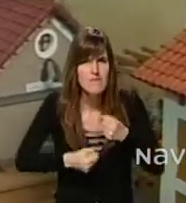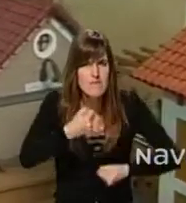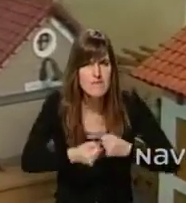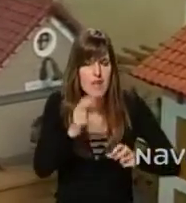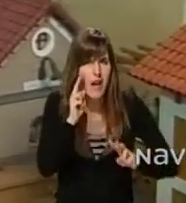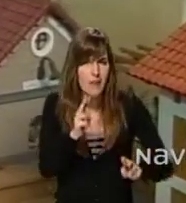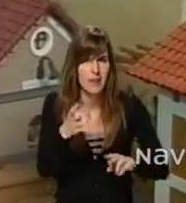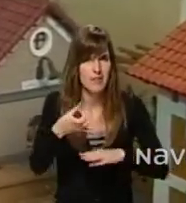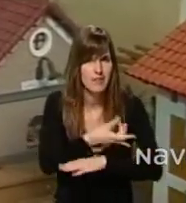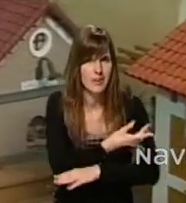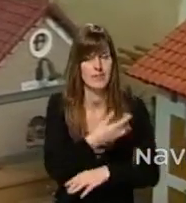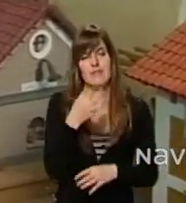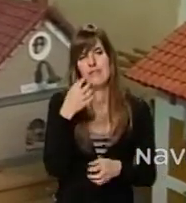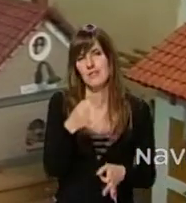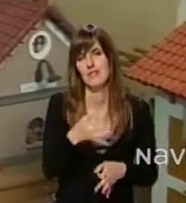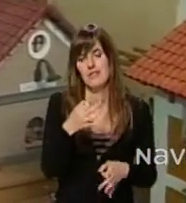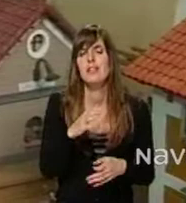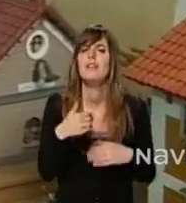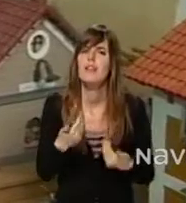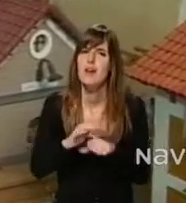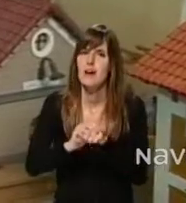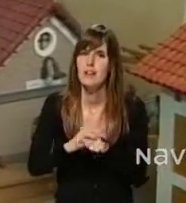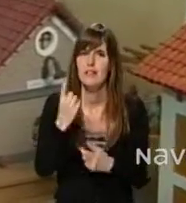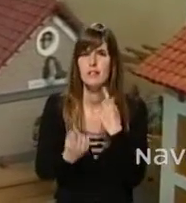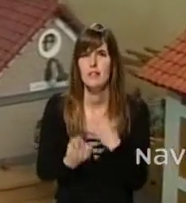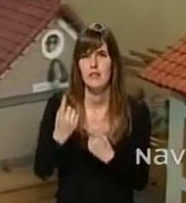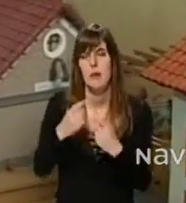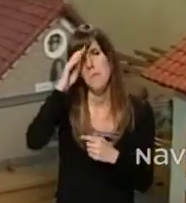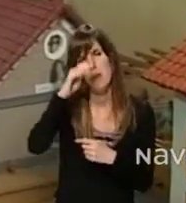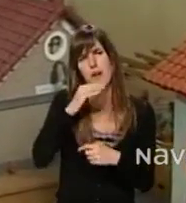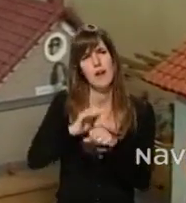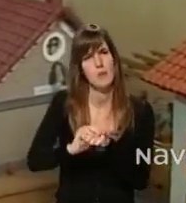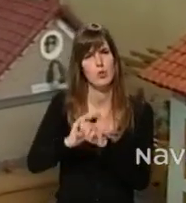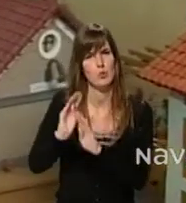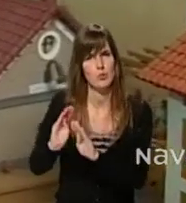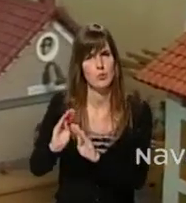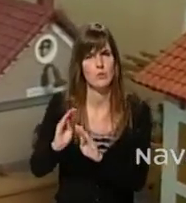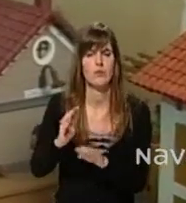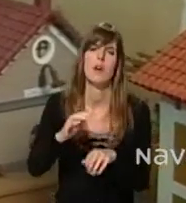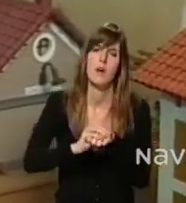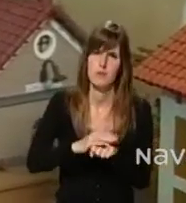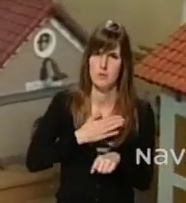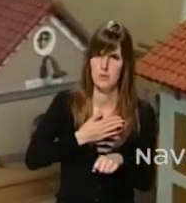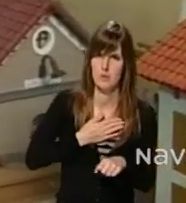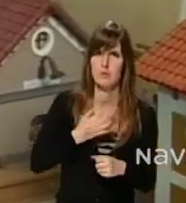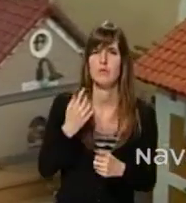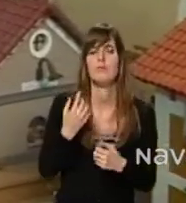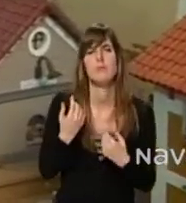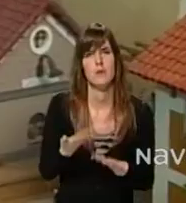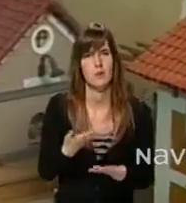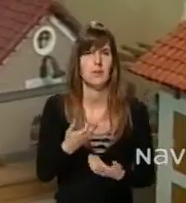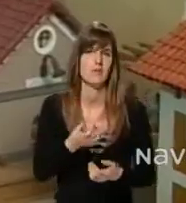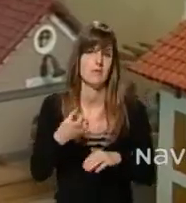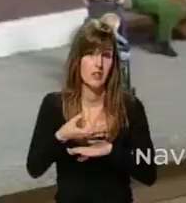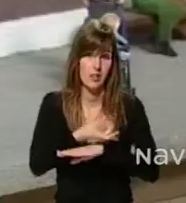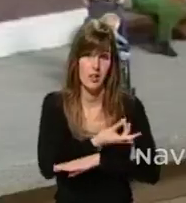pues he tenido también amigos de mi padre, míos. Y bueno, nos ha